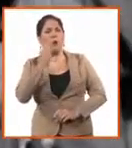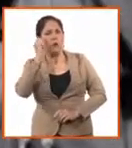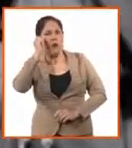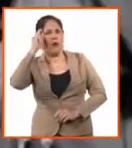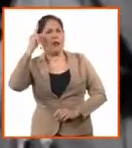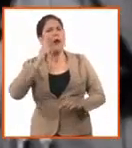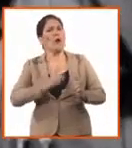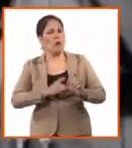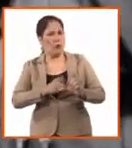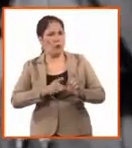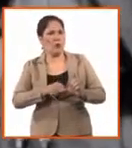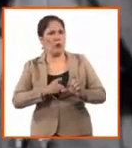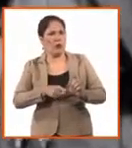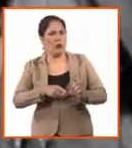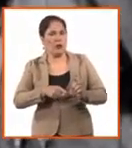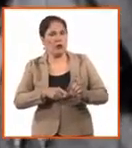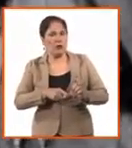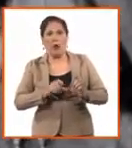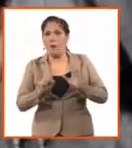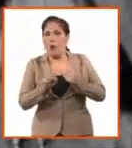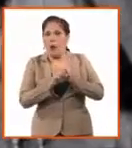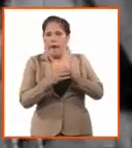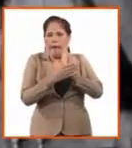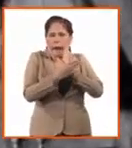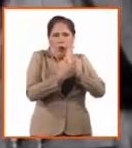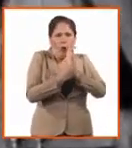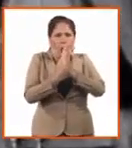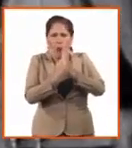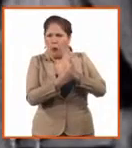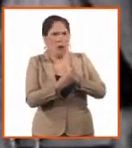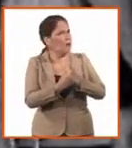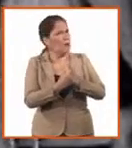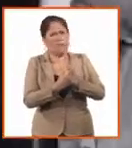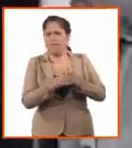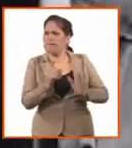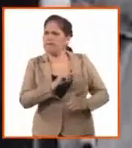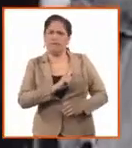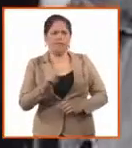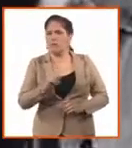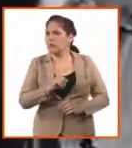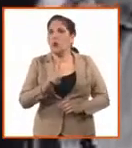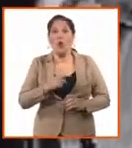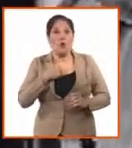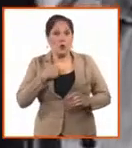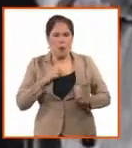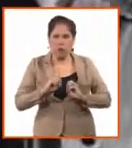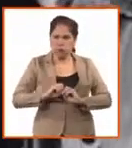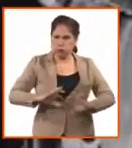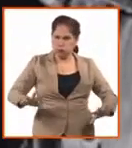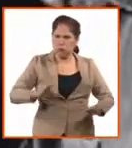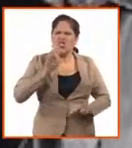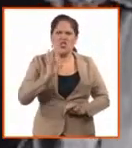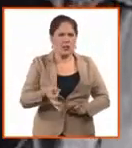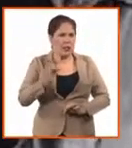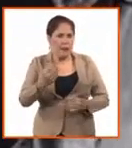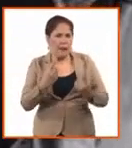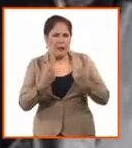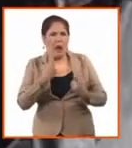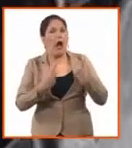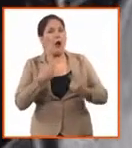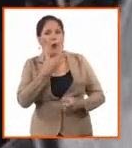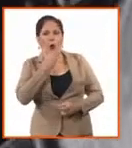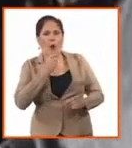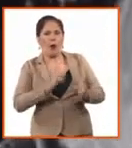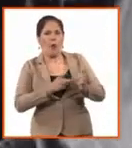pero lo vuelve a la clandestinidad que no nos reduce a formular sino que referencia en cada momento